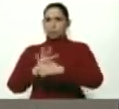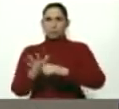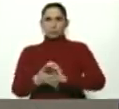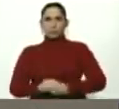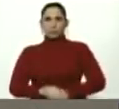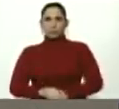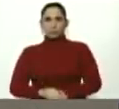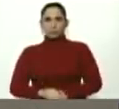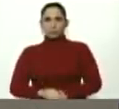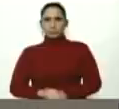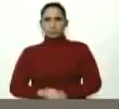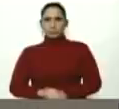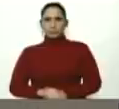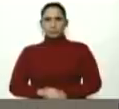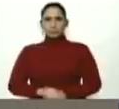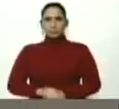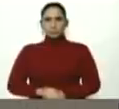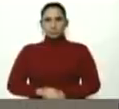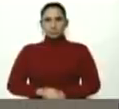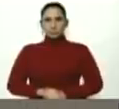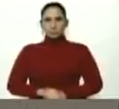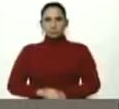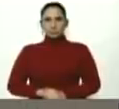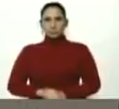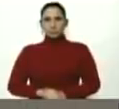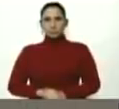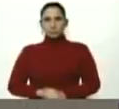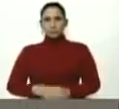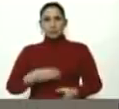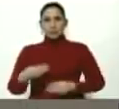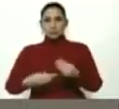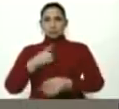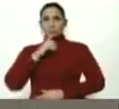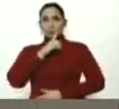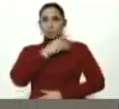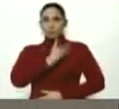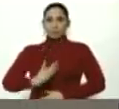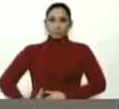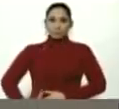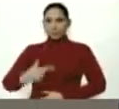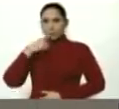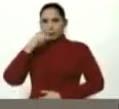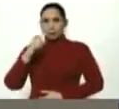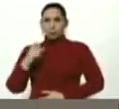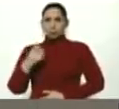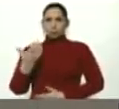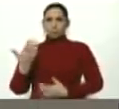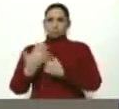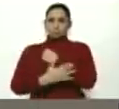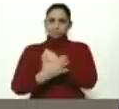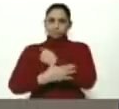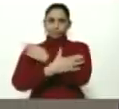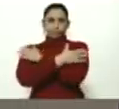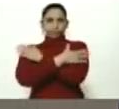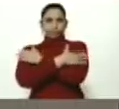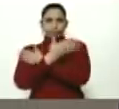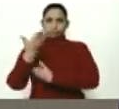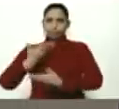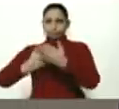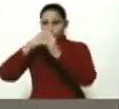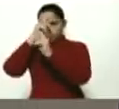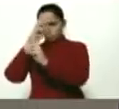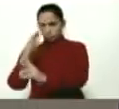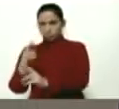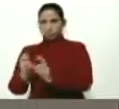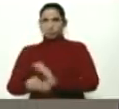la infección por este terrible virus y hacemos en nombre del presidente Maduro extensivo nuestro abrazo solidario y